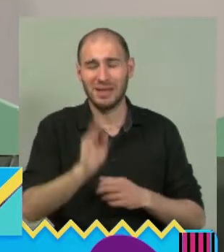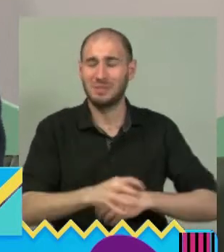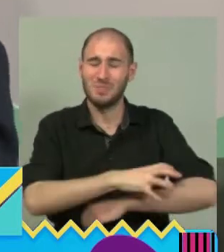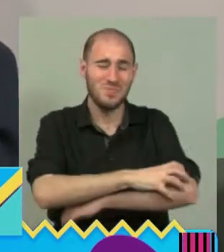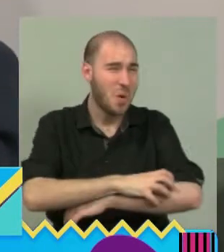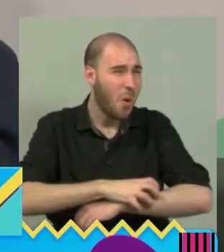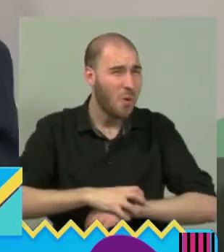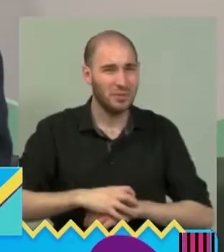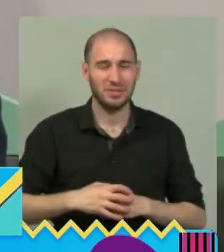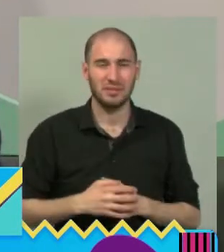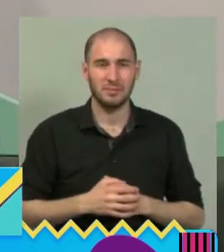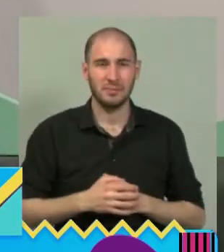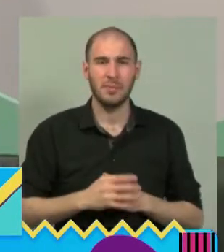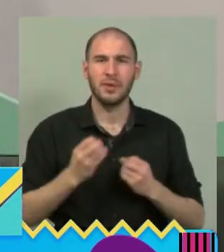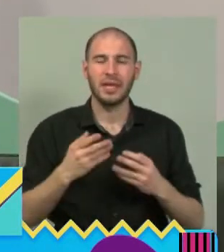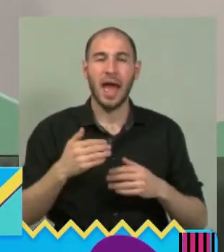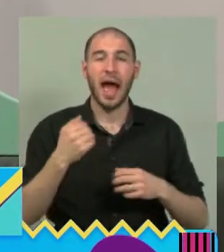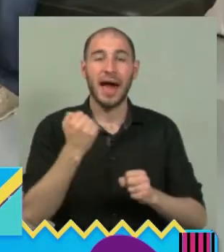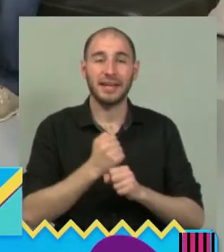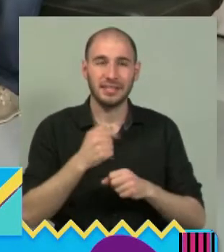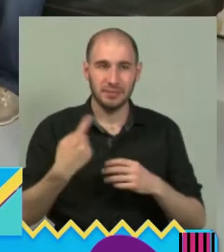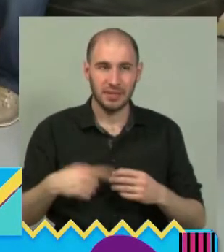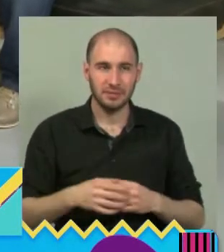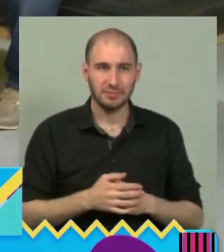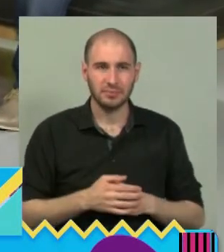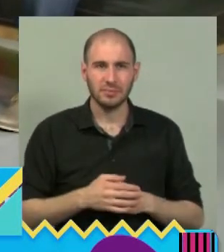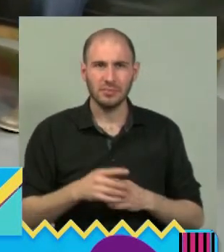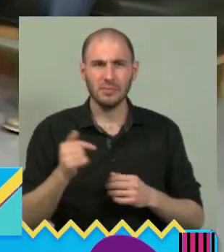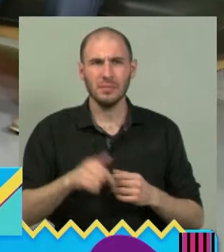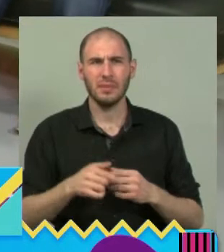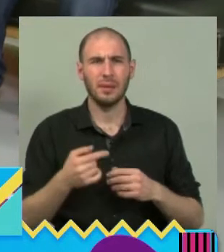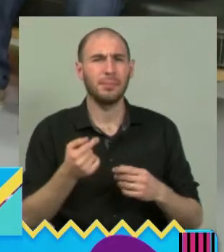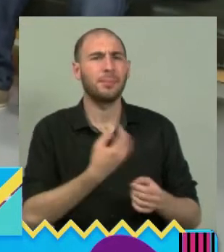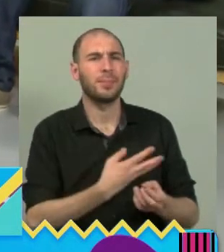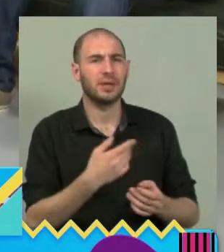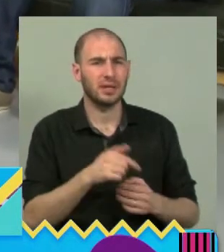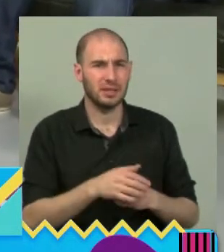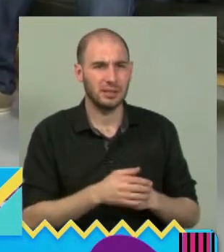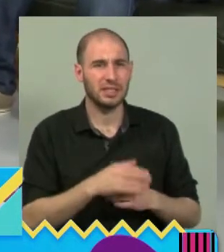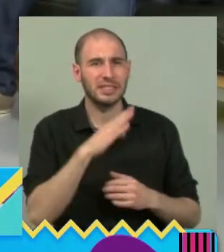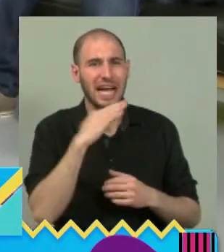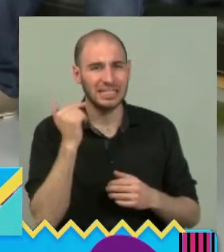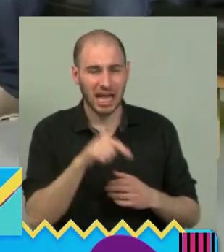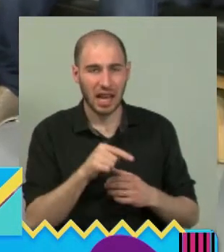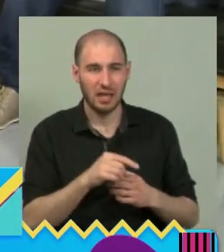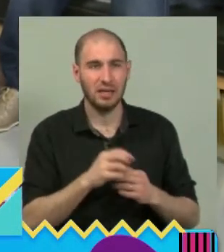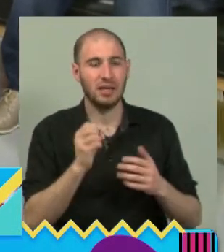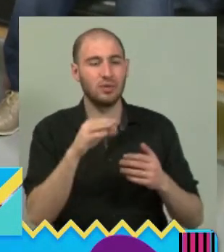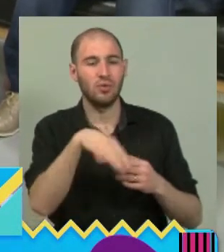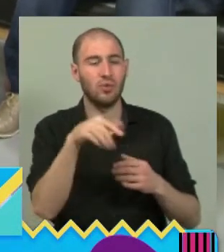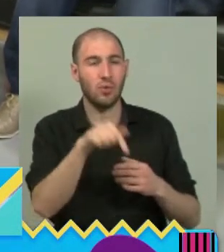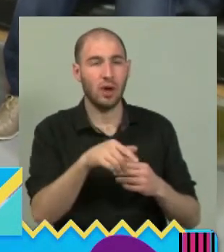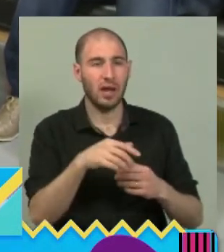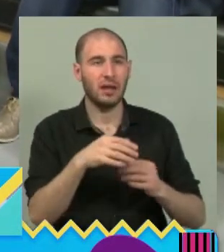andarían. ¿Por qué? Porque las actividades agrícolas... Sí, pero por incapacidad de los... Bueno. Hachal está nombrado como